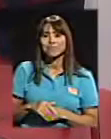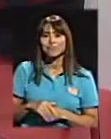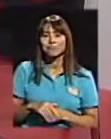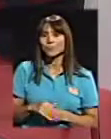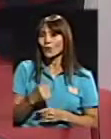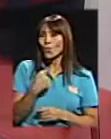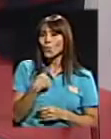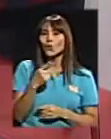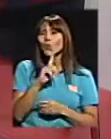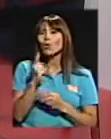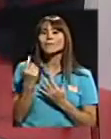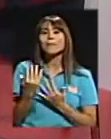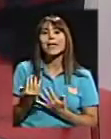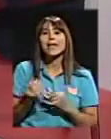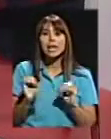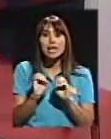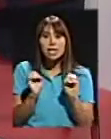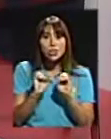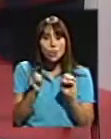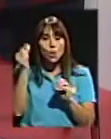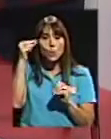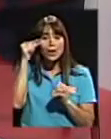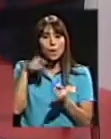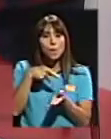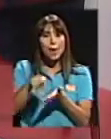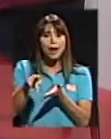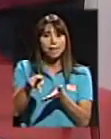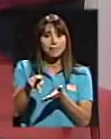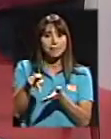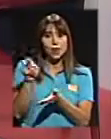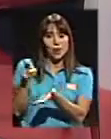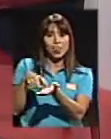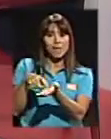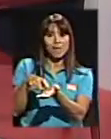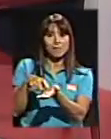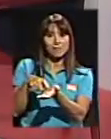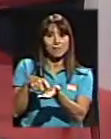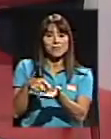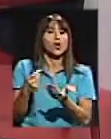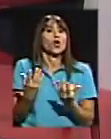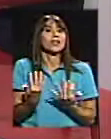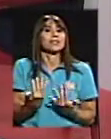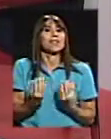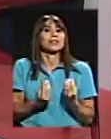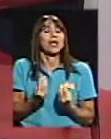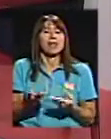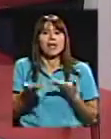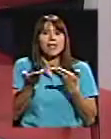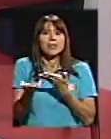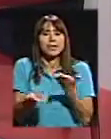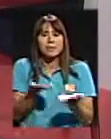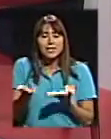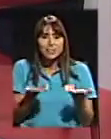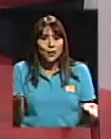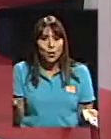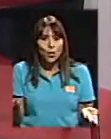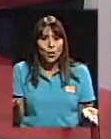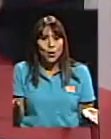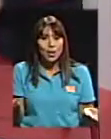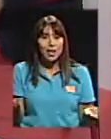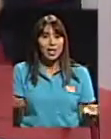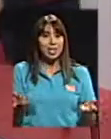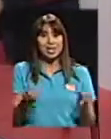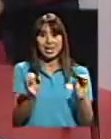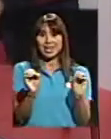Uno no espera que ningún gobierno pague su deuda. Lo que espera es que le dé servicio. Y ninguno de los